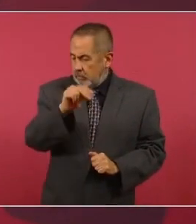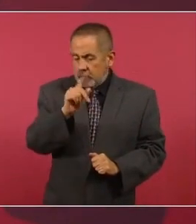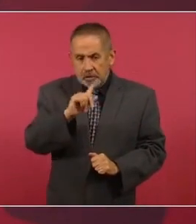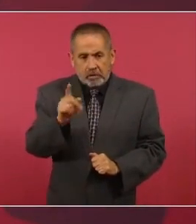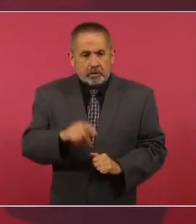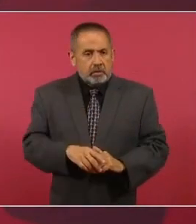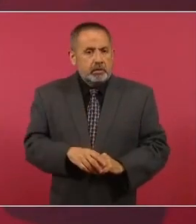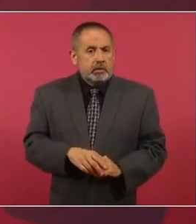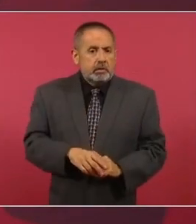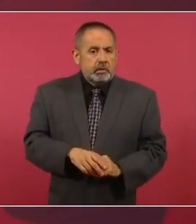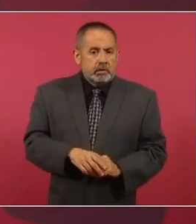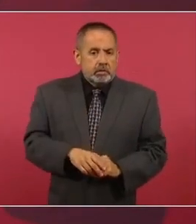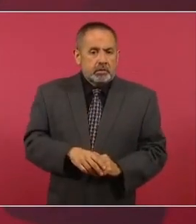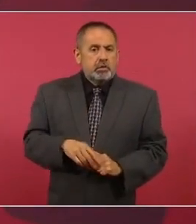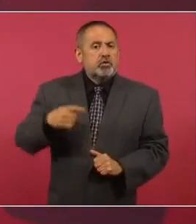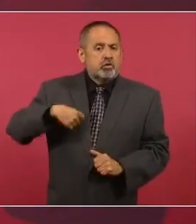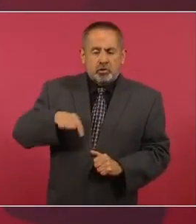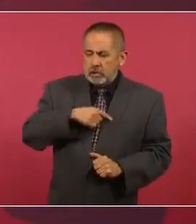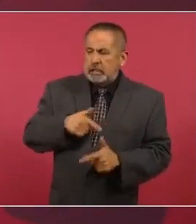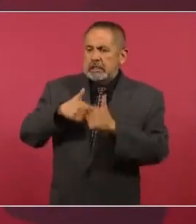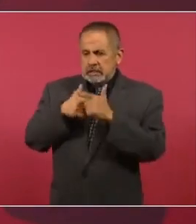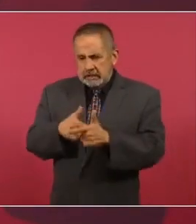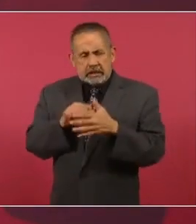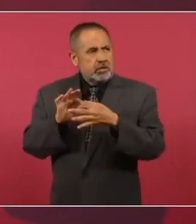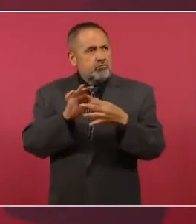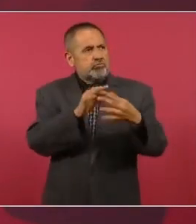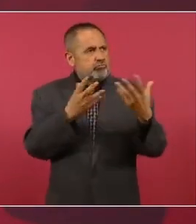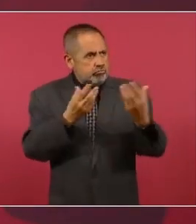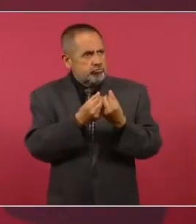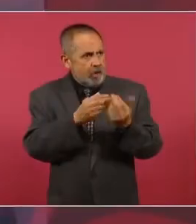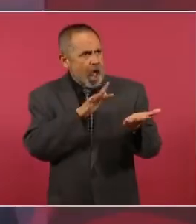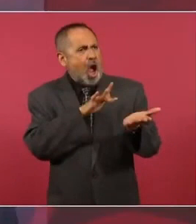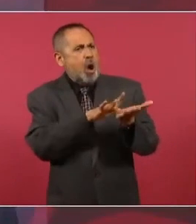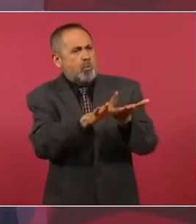No, vamos a seguir cooperando y apoyando